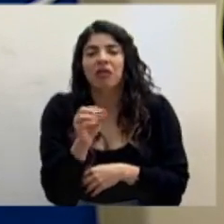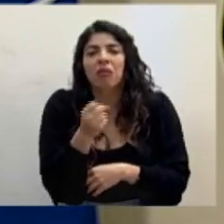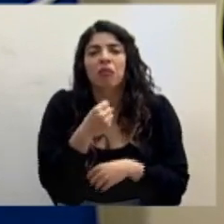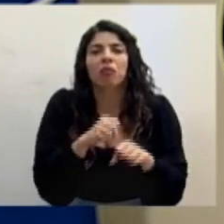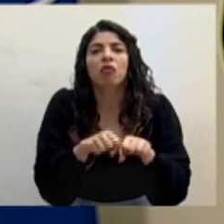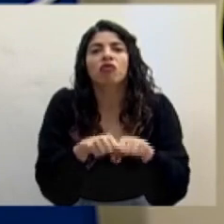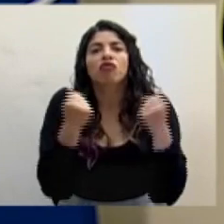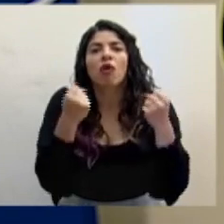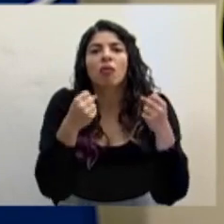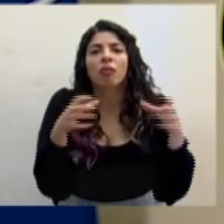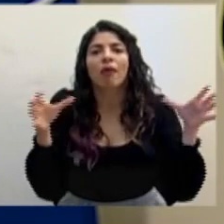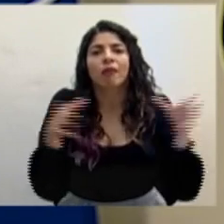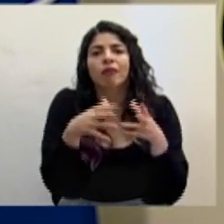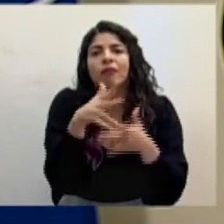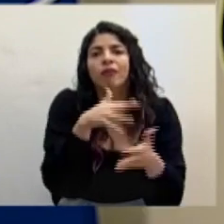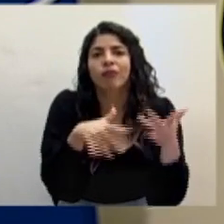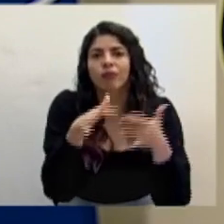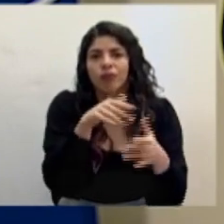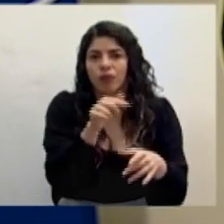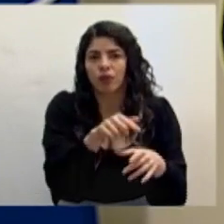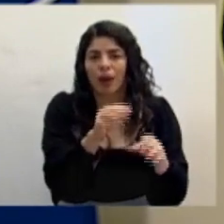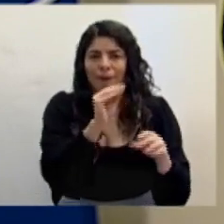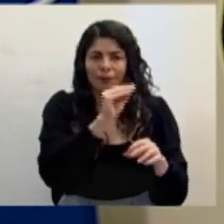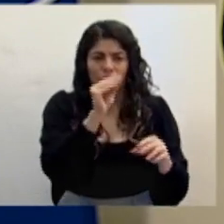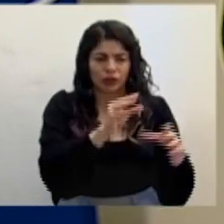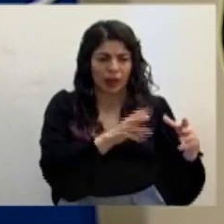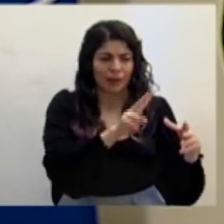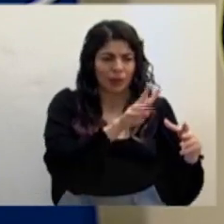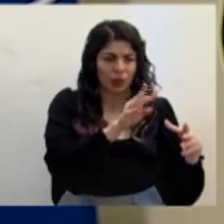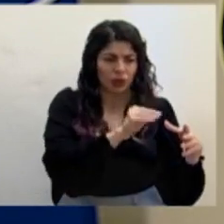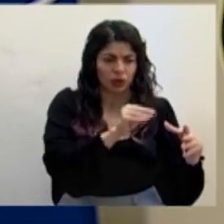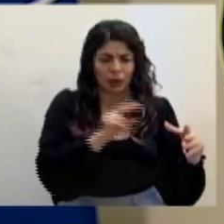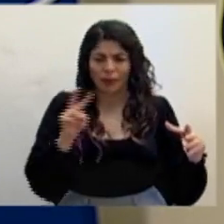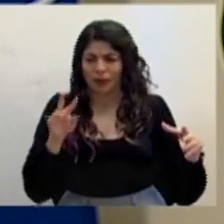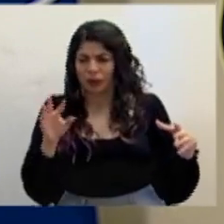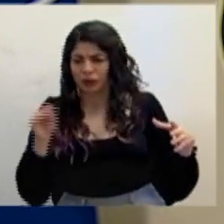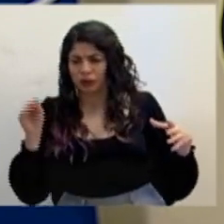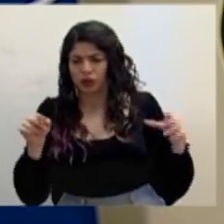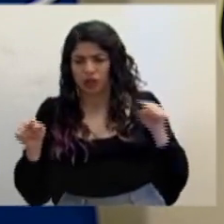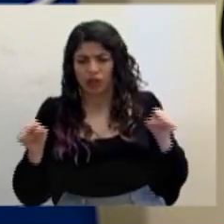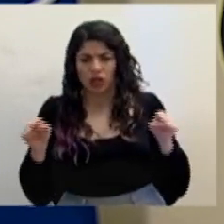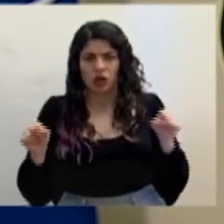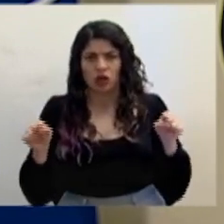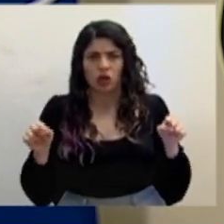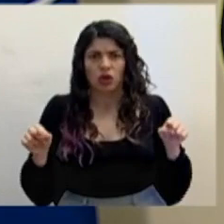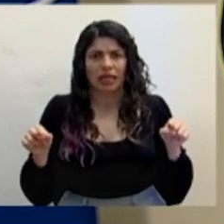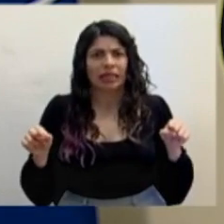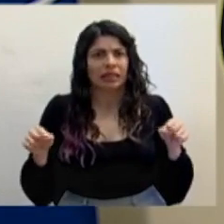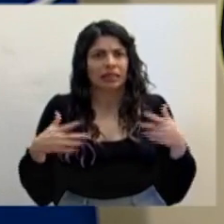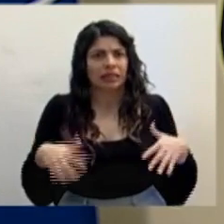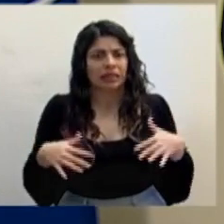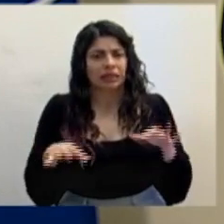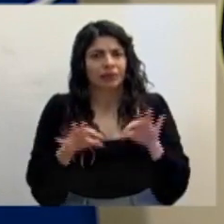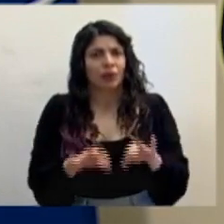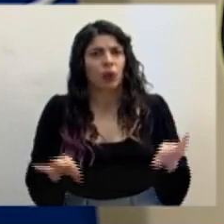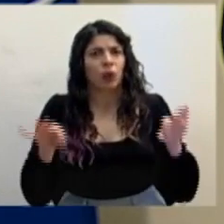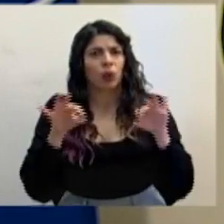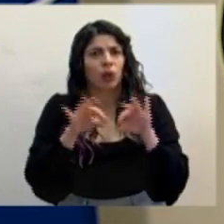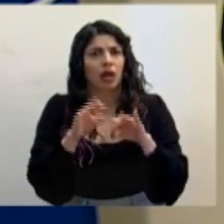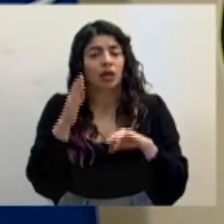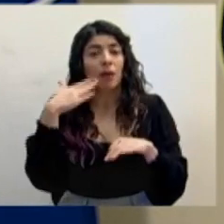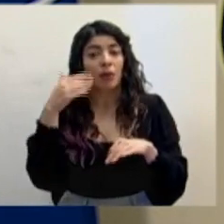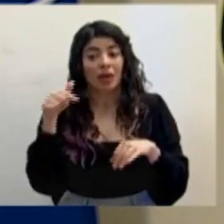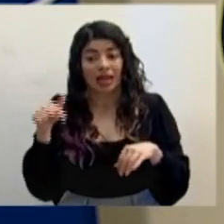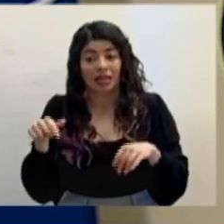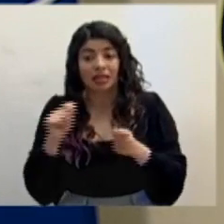esa burbuja. Vean que estos parámetros de 24-25% de la población realmente son importantes cuando ponemos